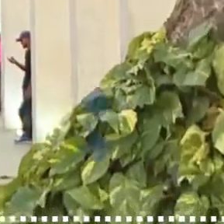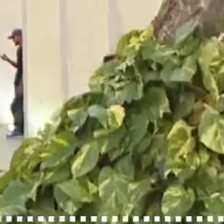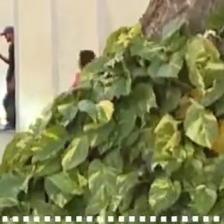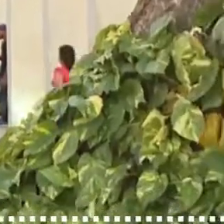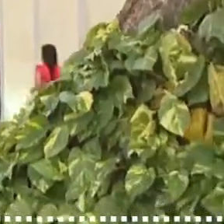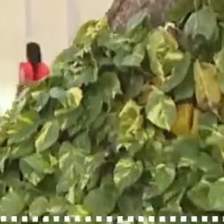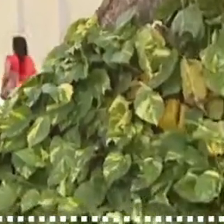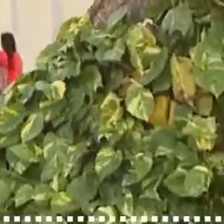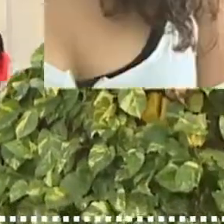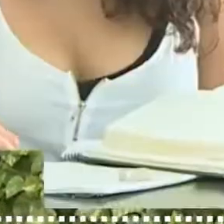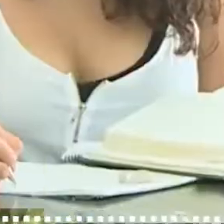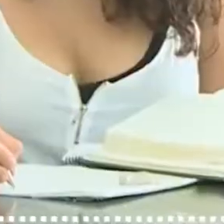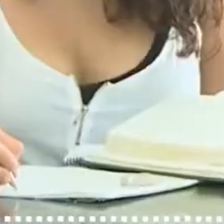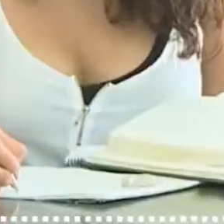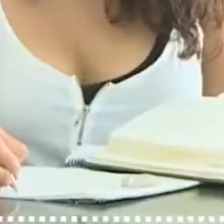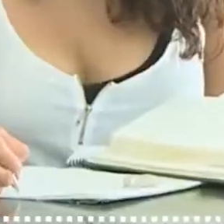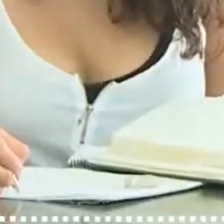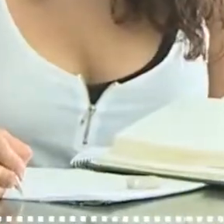El Campus TV.